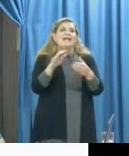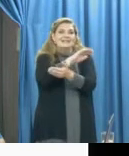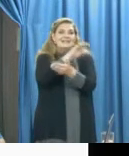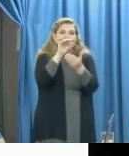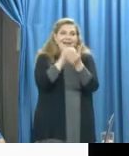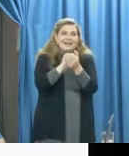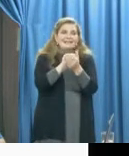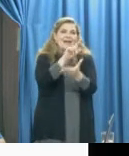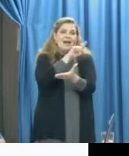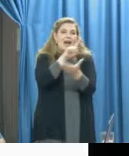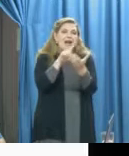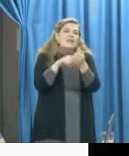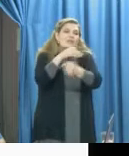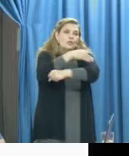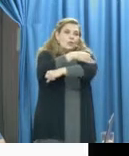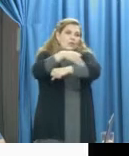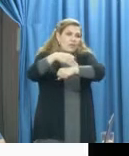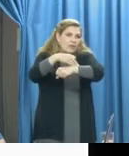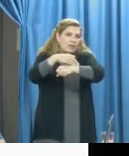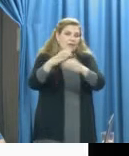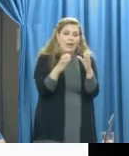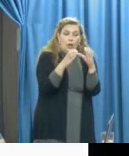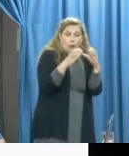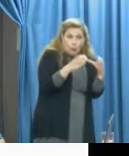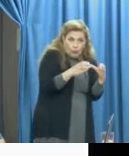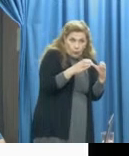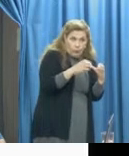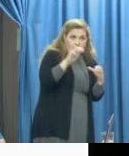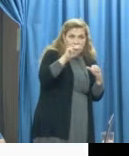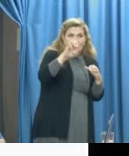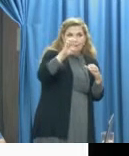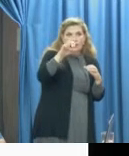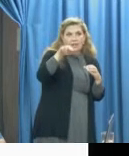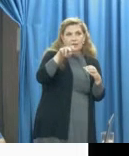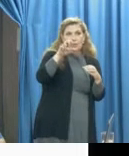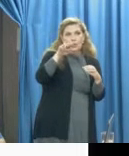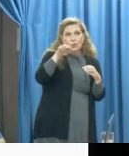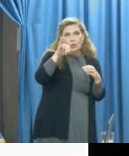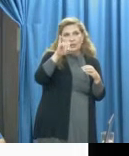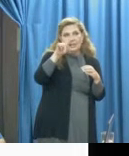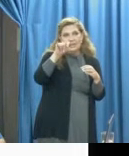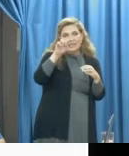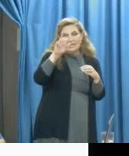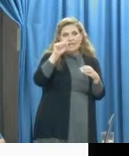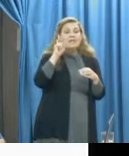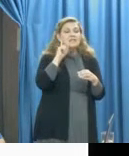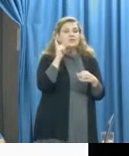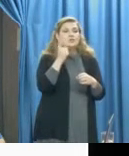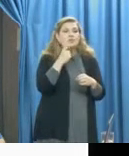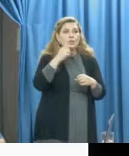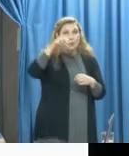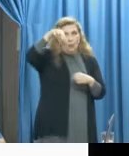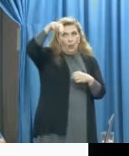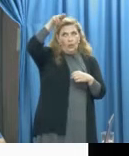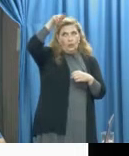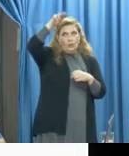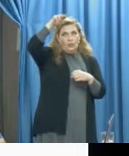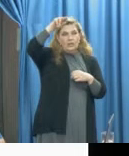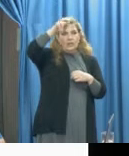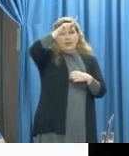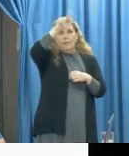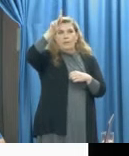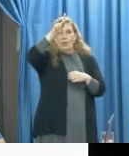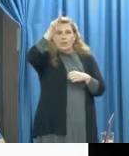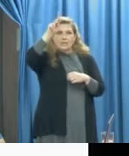y consanguinidad. Por decir, hay una comunidad de menonitas que son sordos, pero es una población